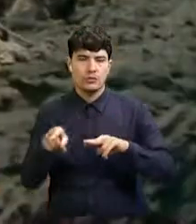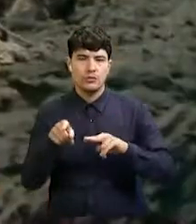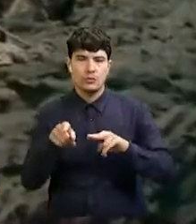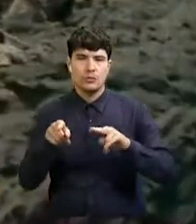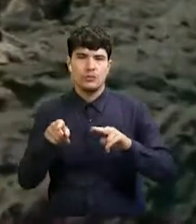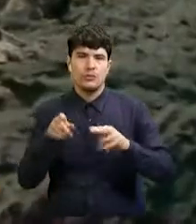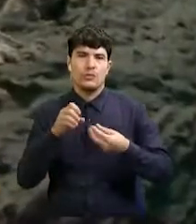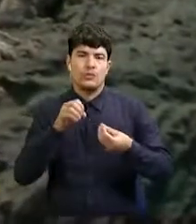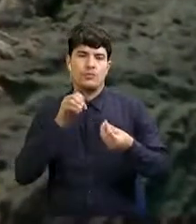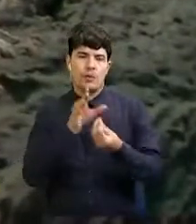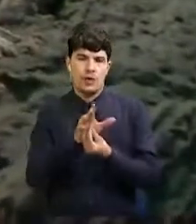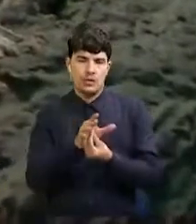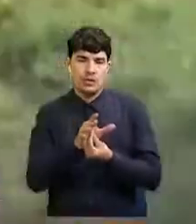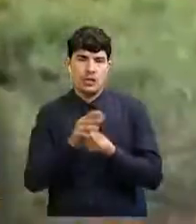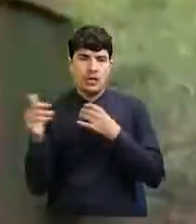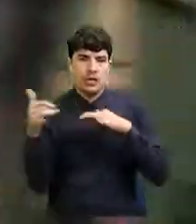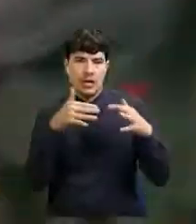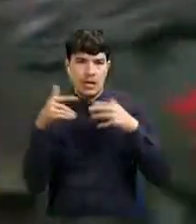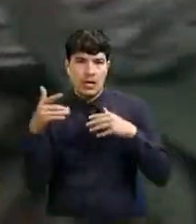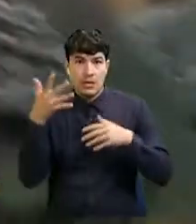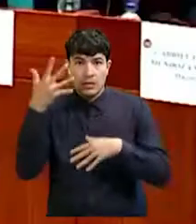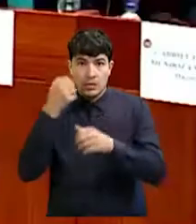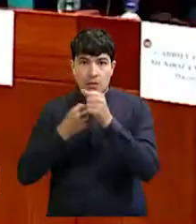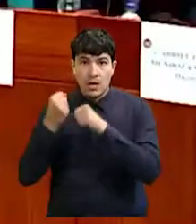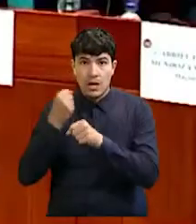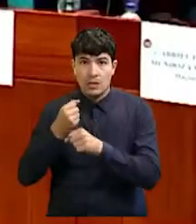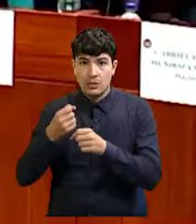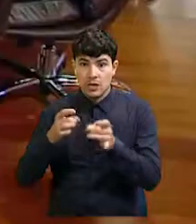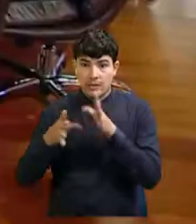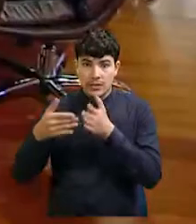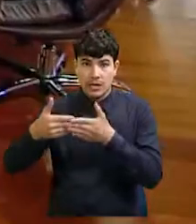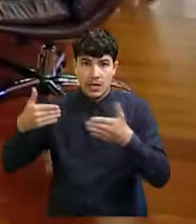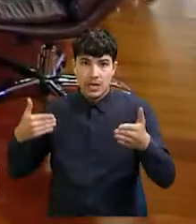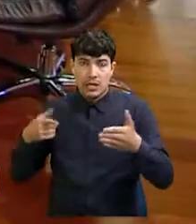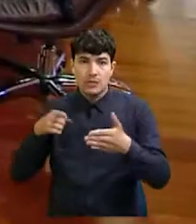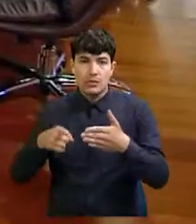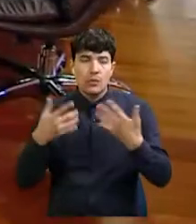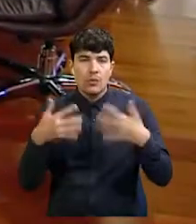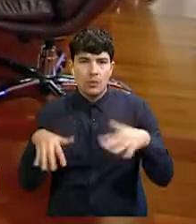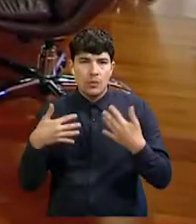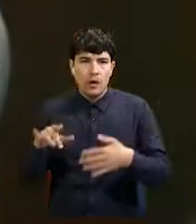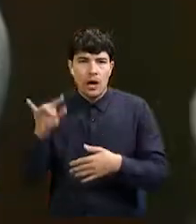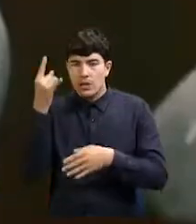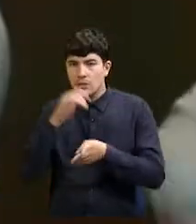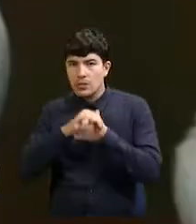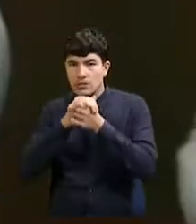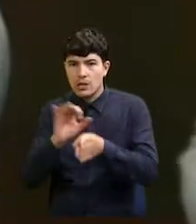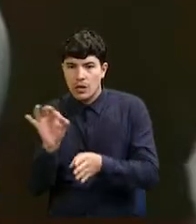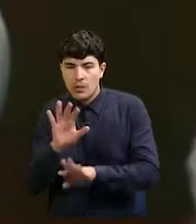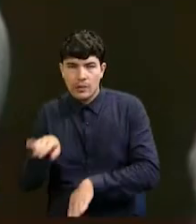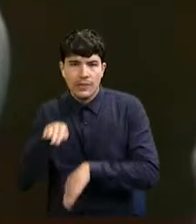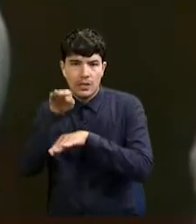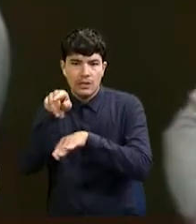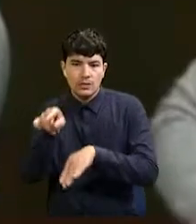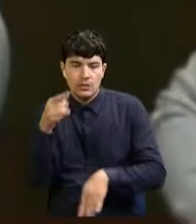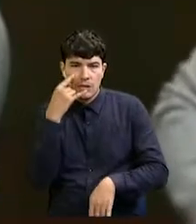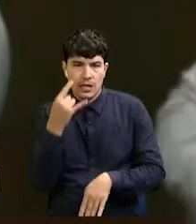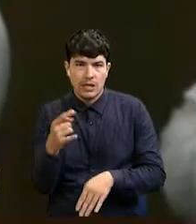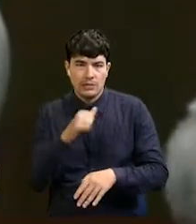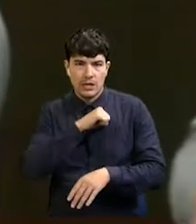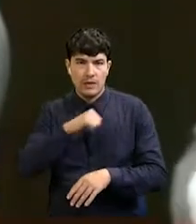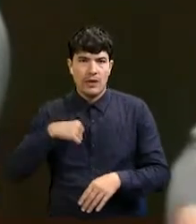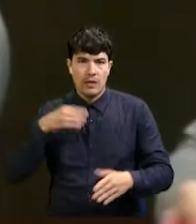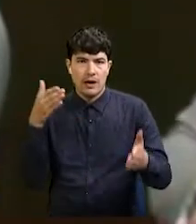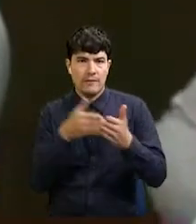conflicto armado, quienes dentro de los 5 años anteriores a la fecha de posesión haya gestionado o representado intereses privados en contra